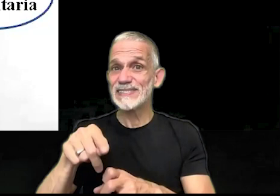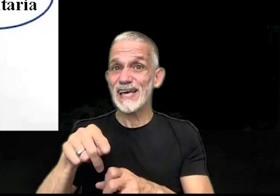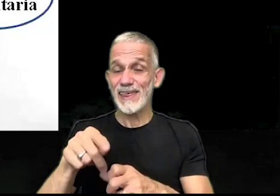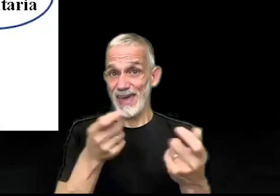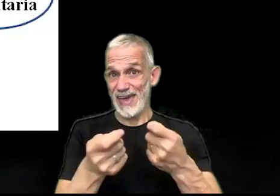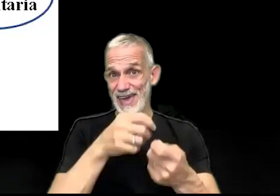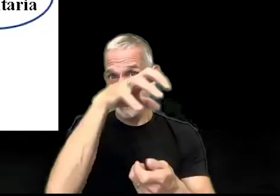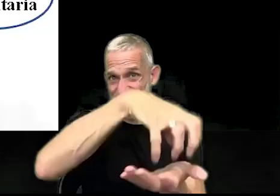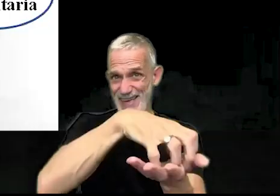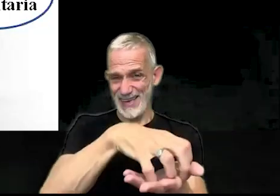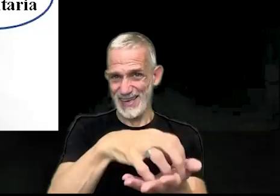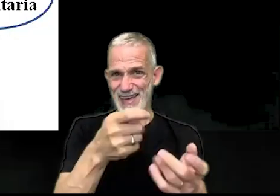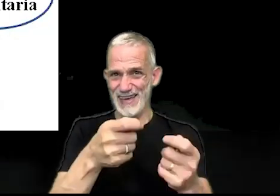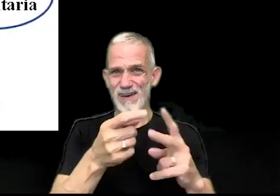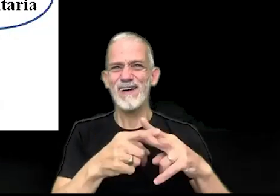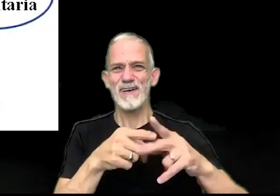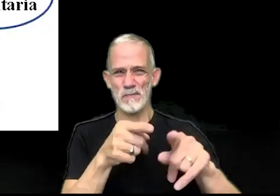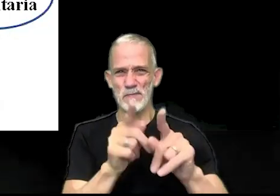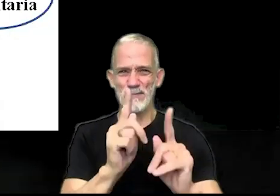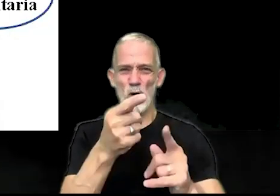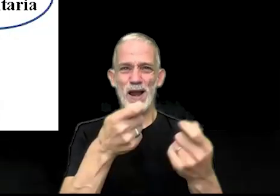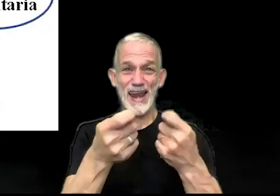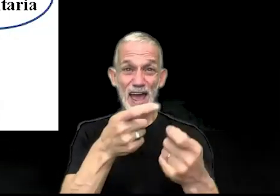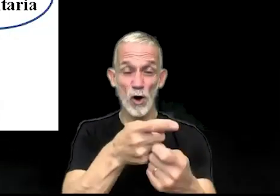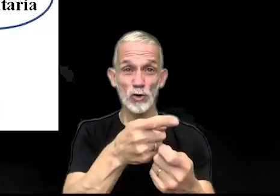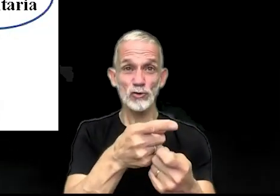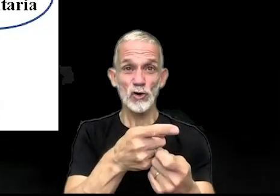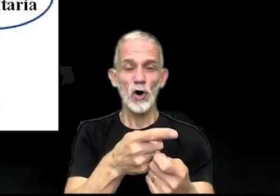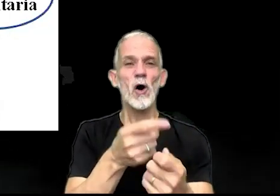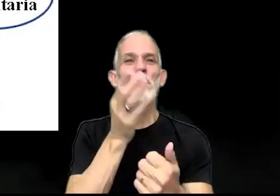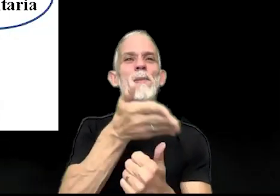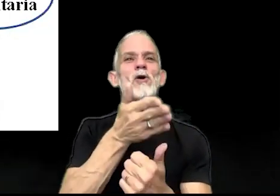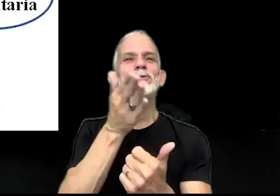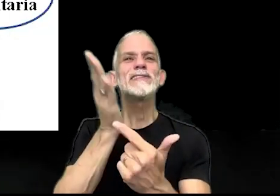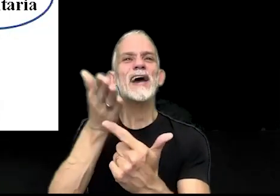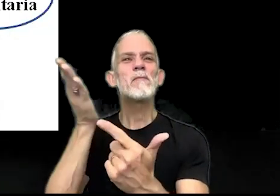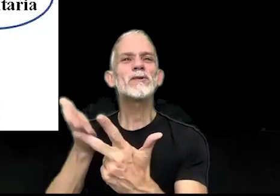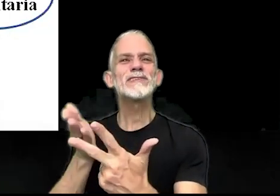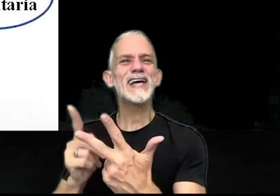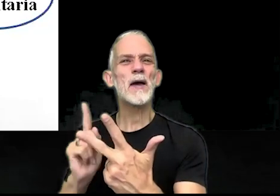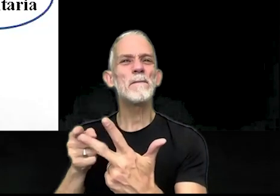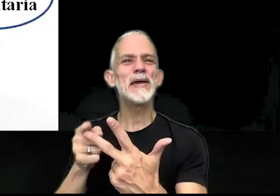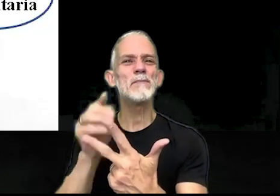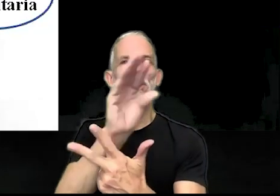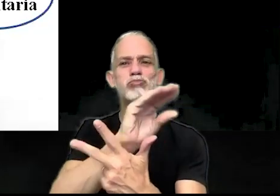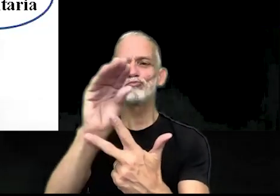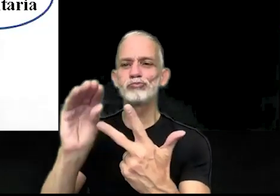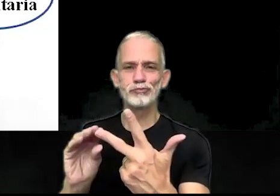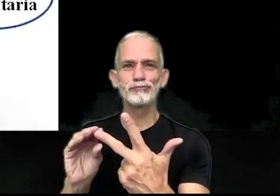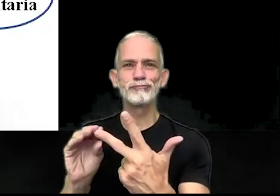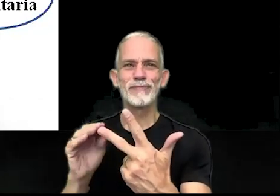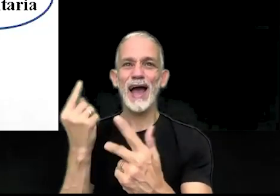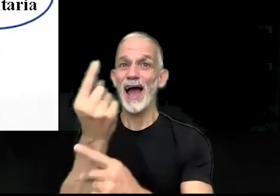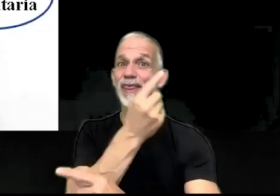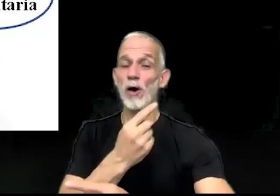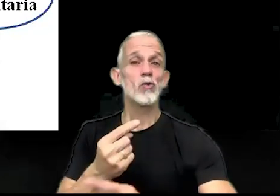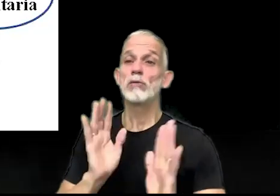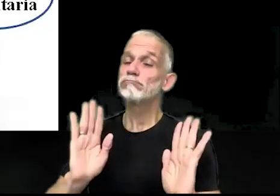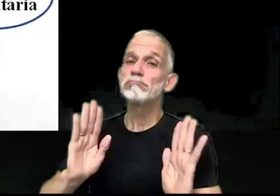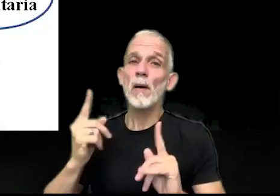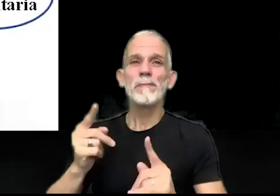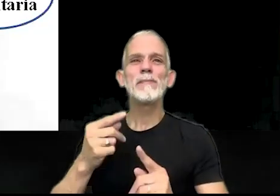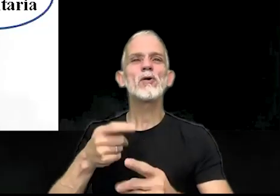esta entidad, de este establecimiento comercial, en la proporción y en la misma proporción se